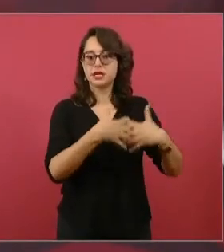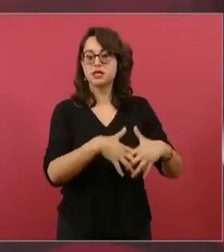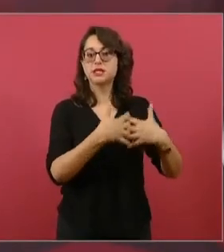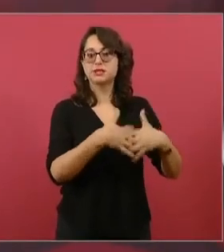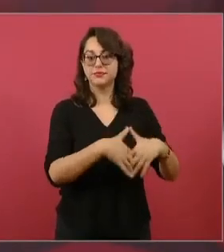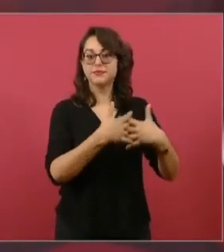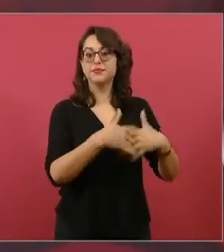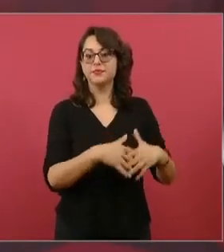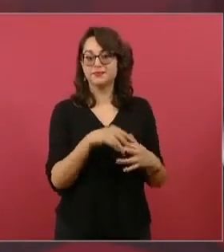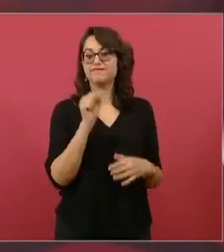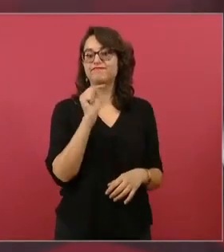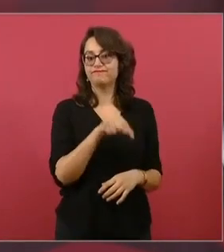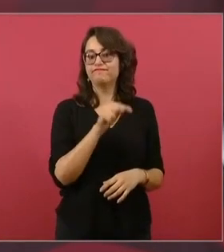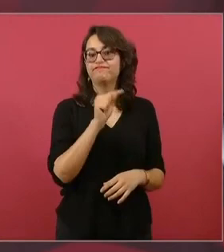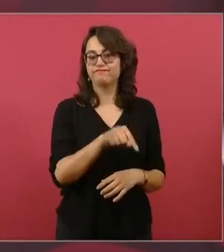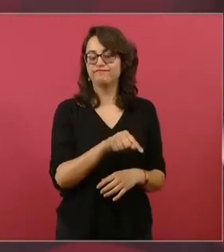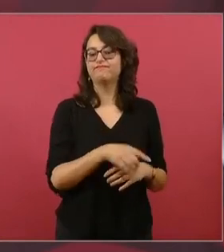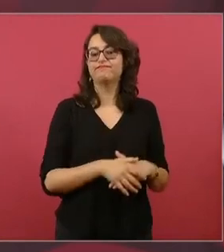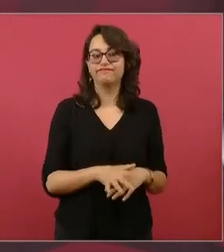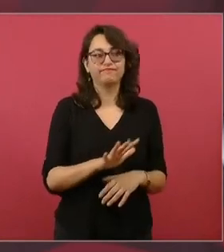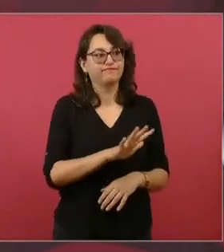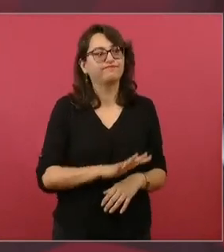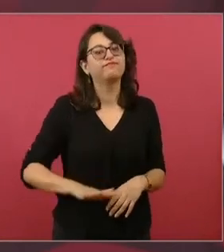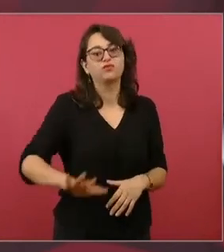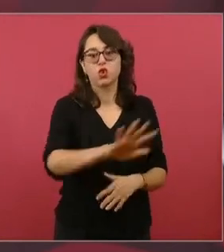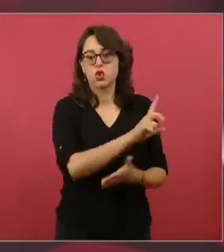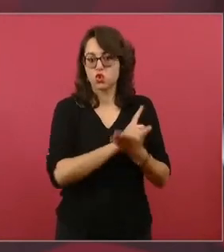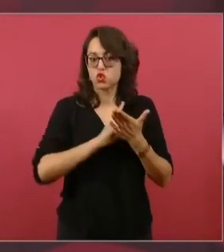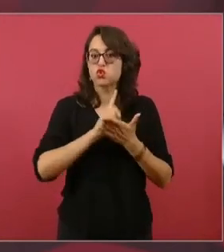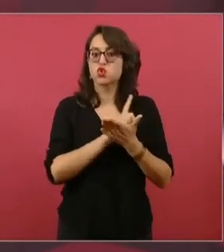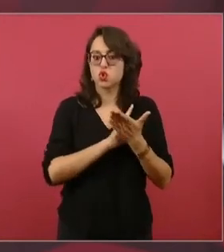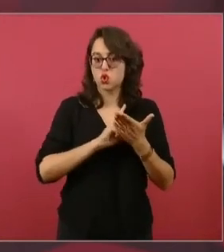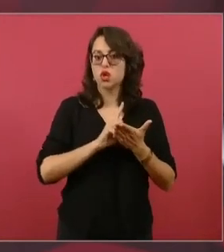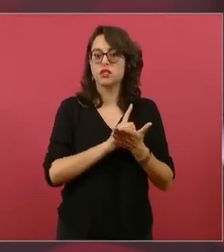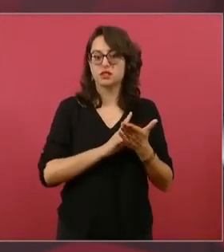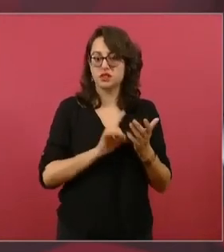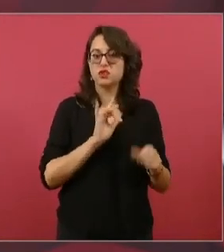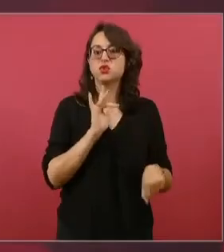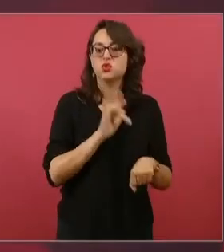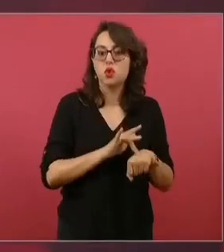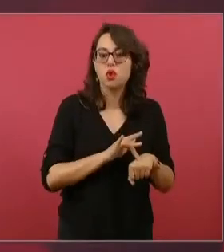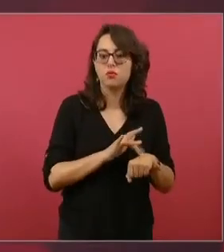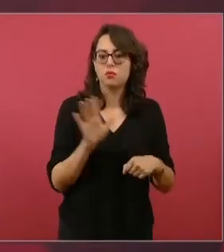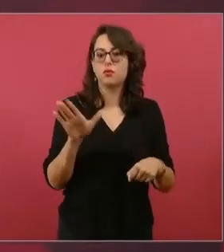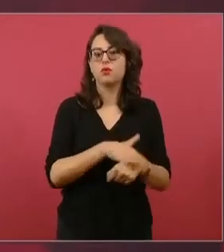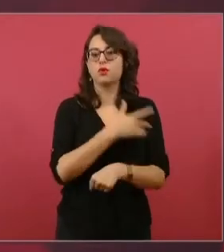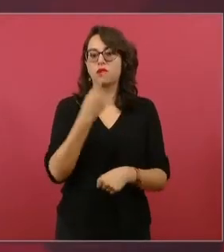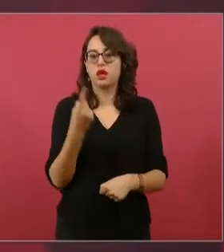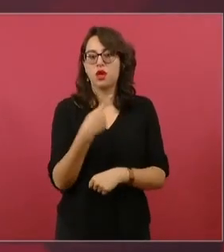con los bajos salarios pagados a los trabajadores,